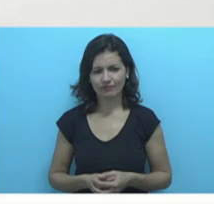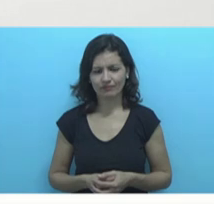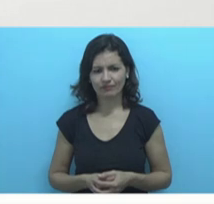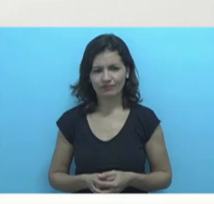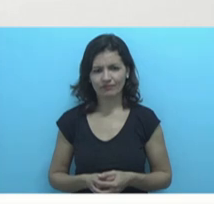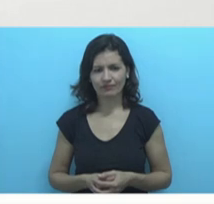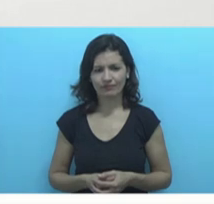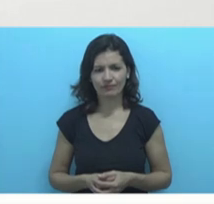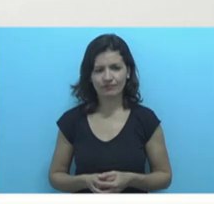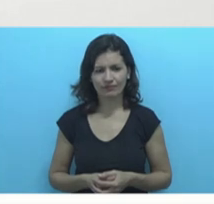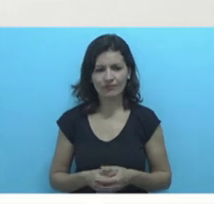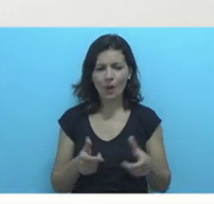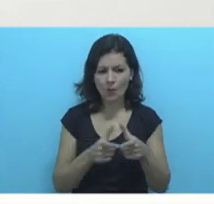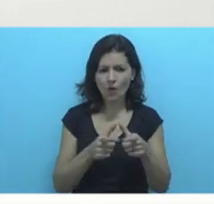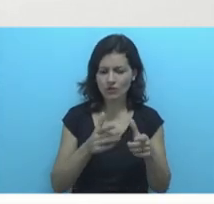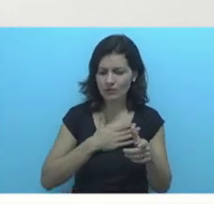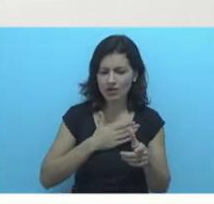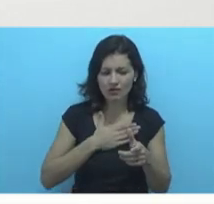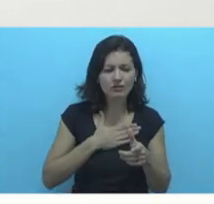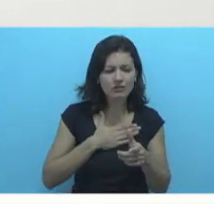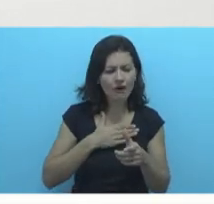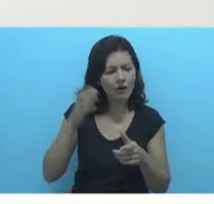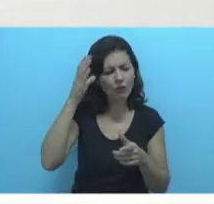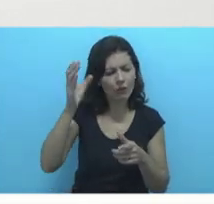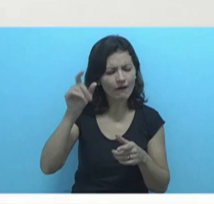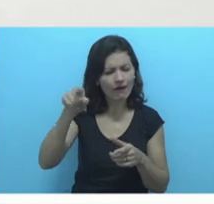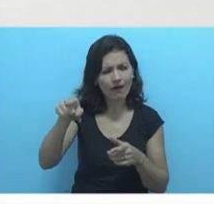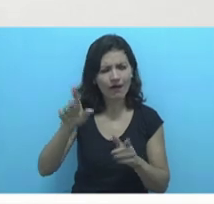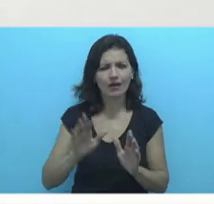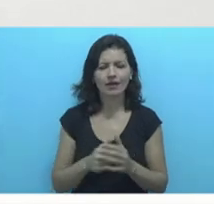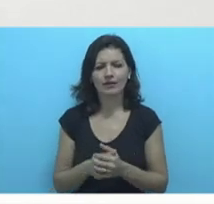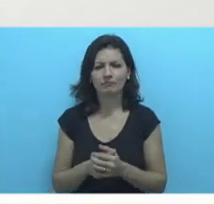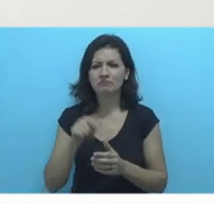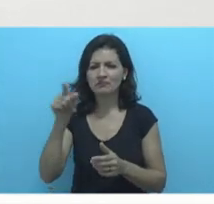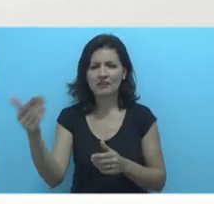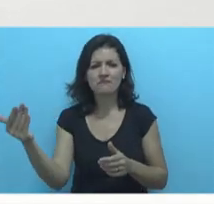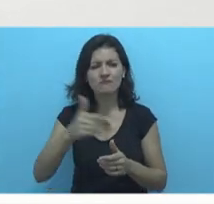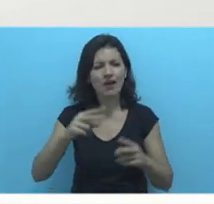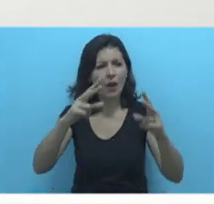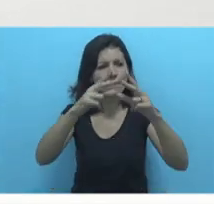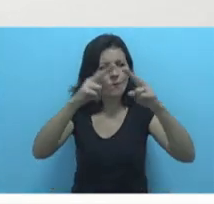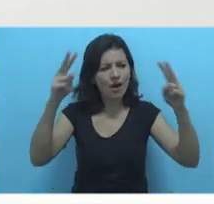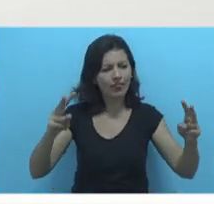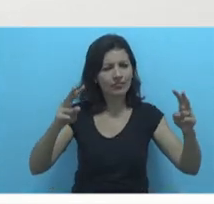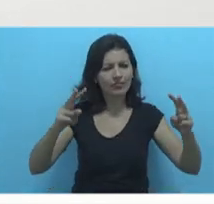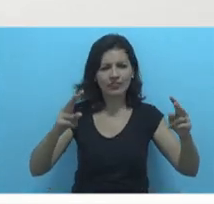Ese era para mi pueblo Miguel Lipschitz. Y después volvió a inaugurar el puente